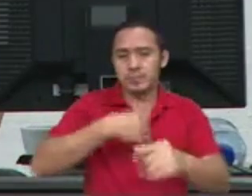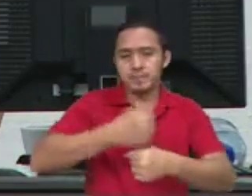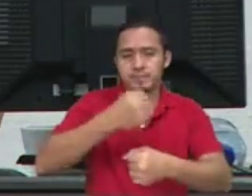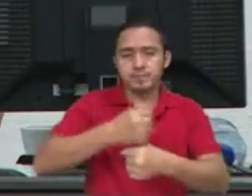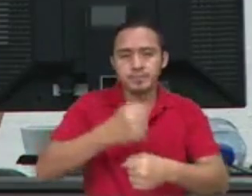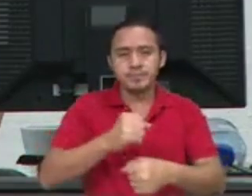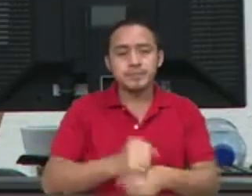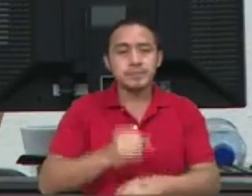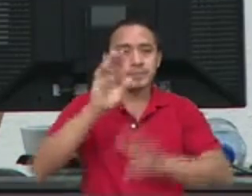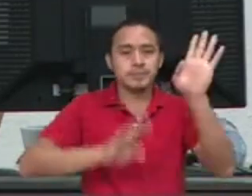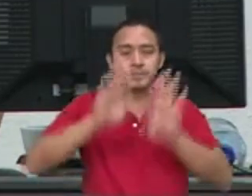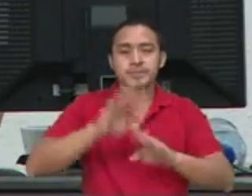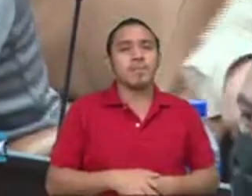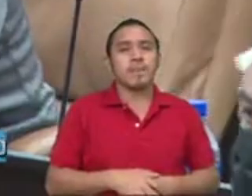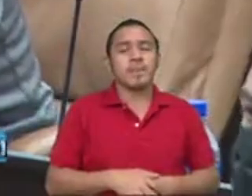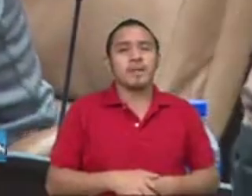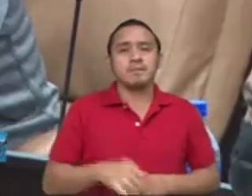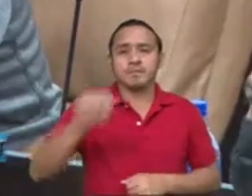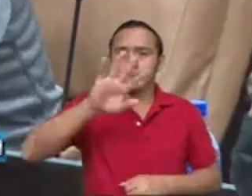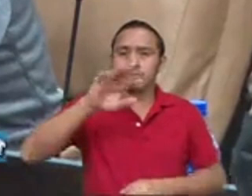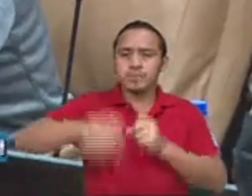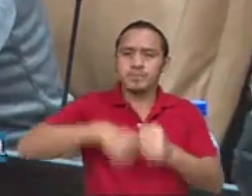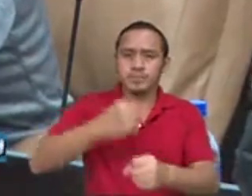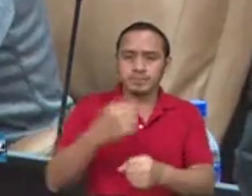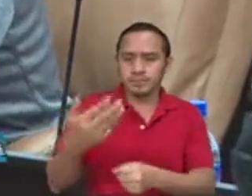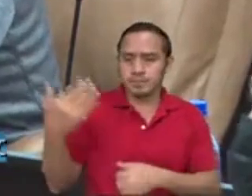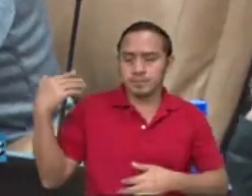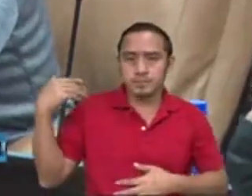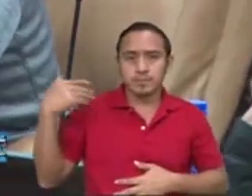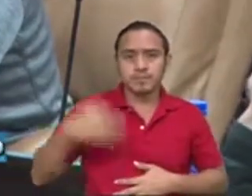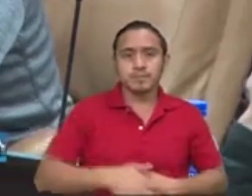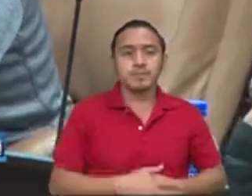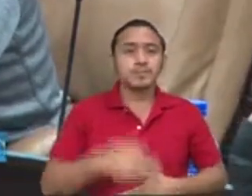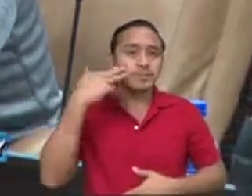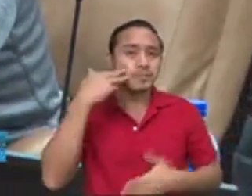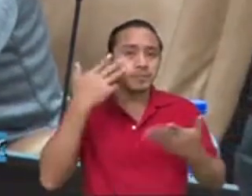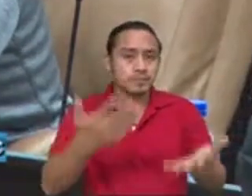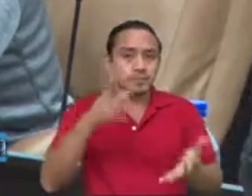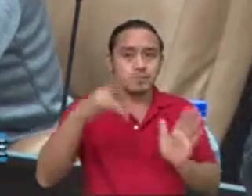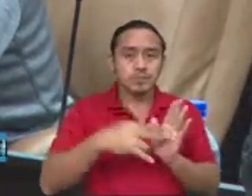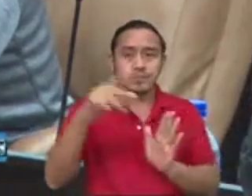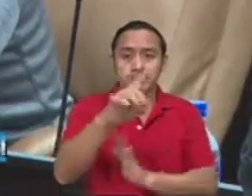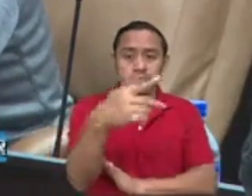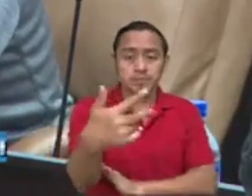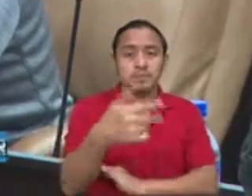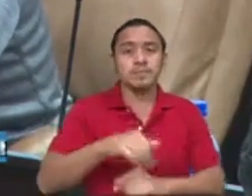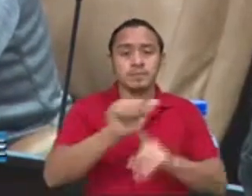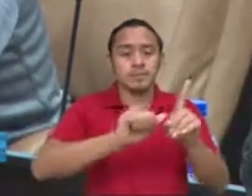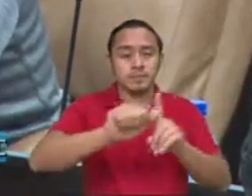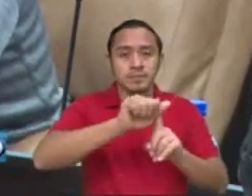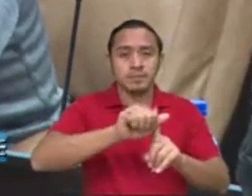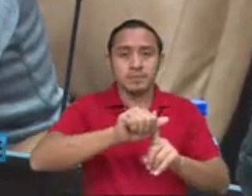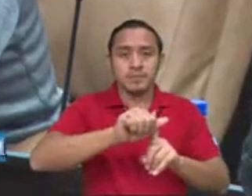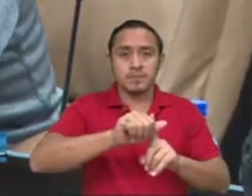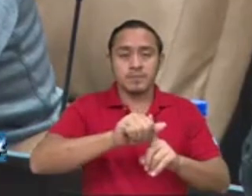ejercicio democrático. 4 años, en mayo del 2018, la Asamblea General de las